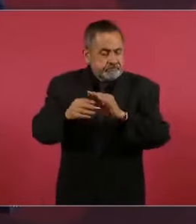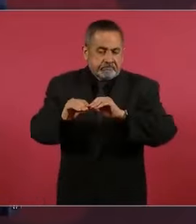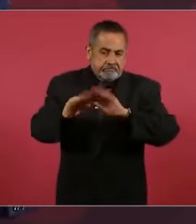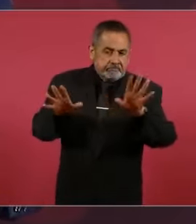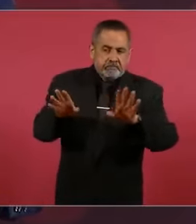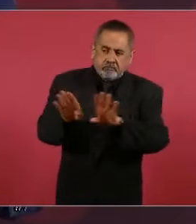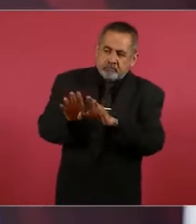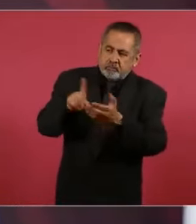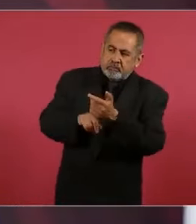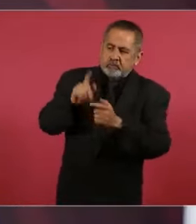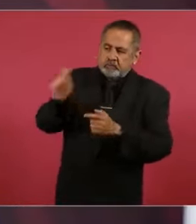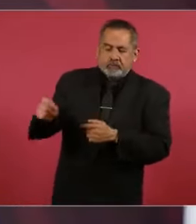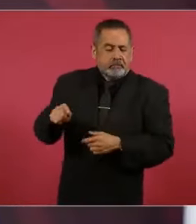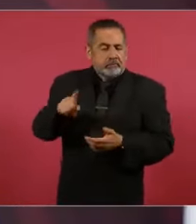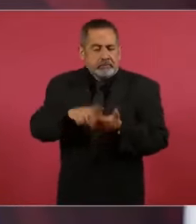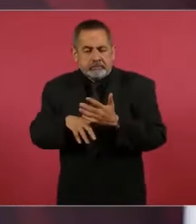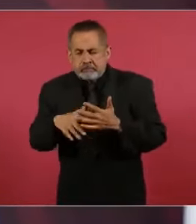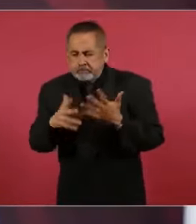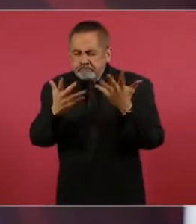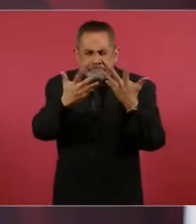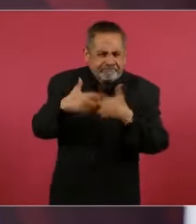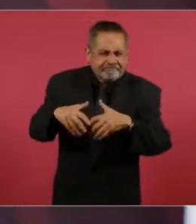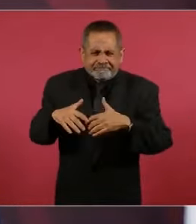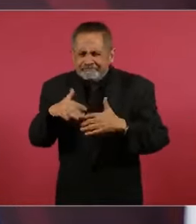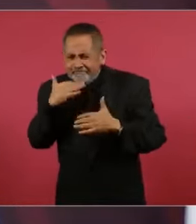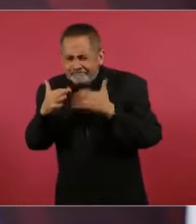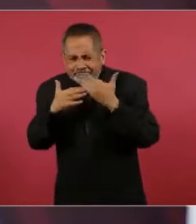de cómo es el tejemaneje